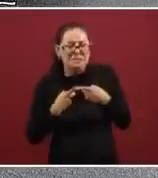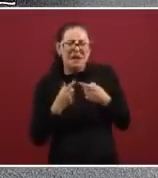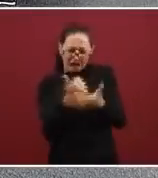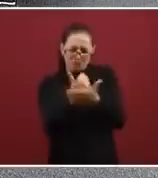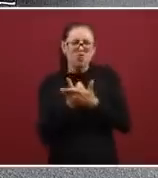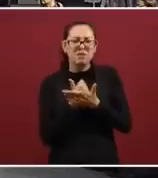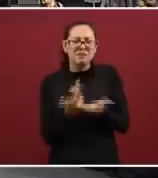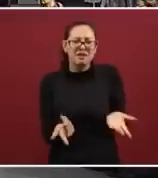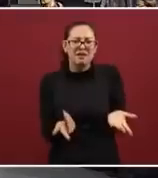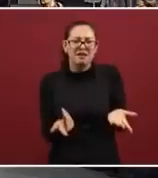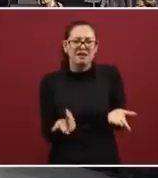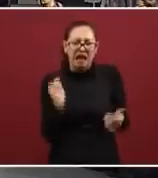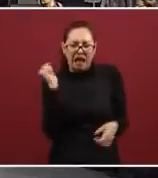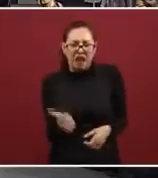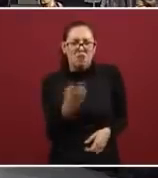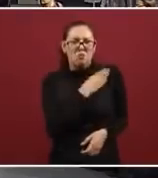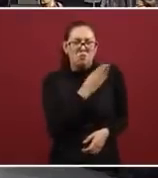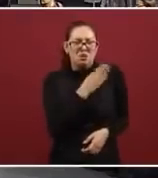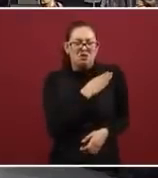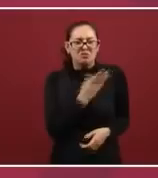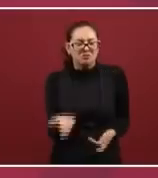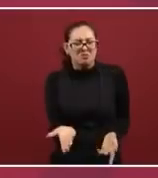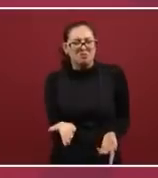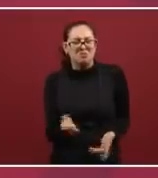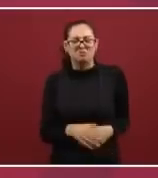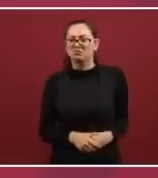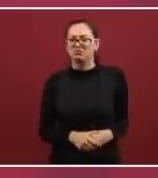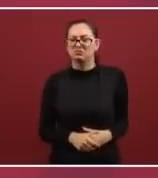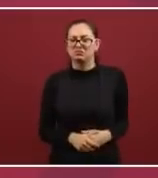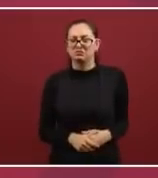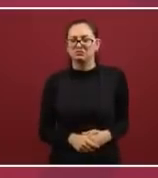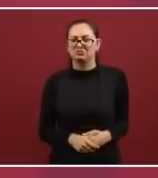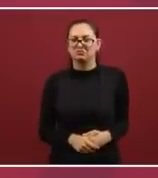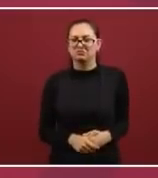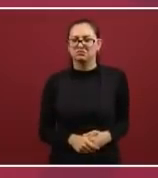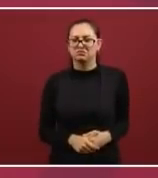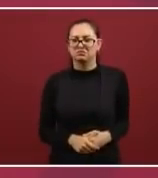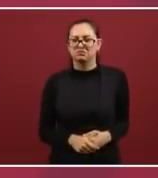No, no, tanto no. Pero ahí, si lo permite,